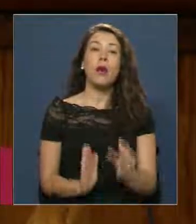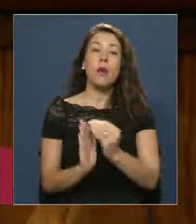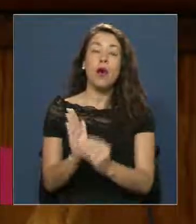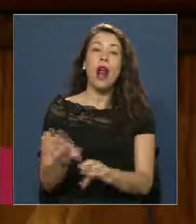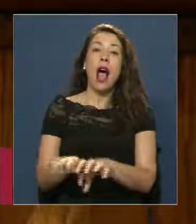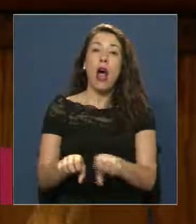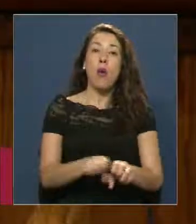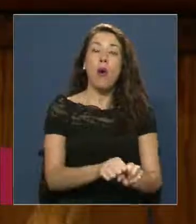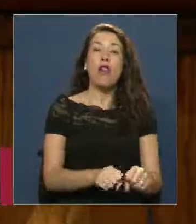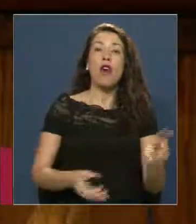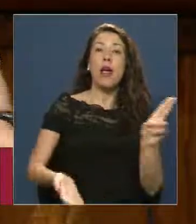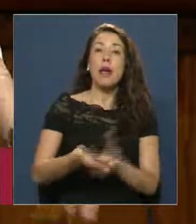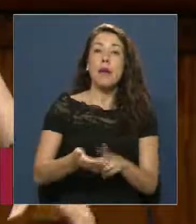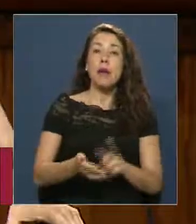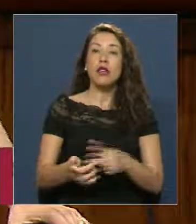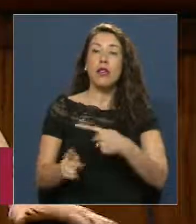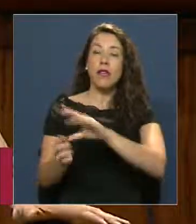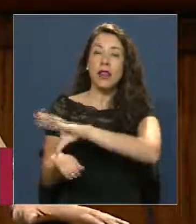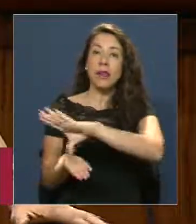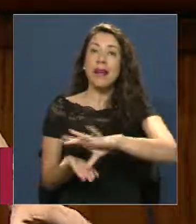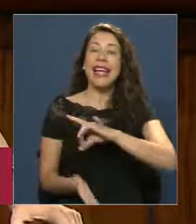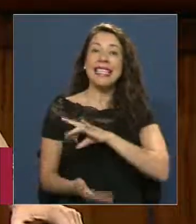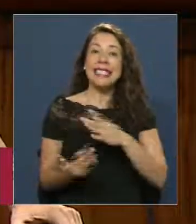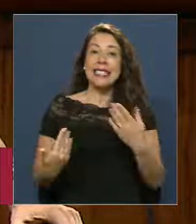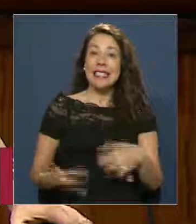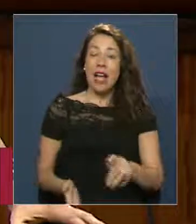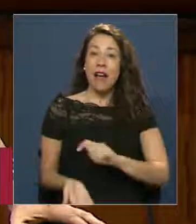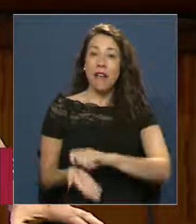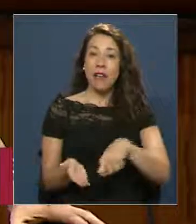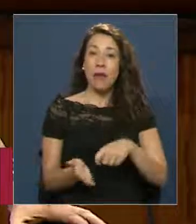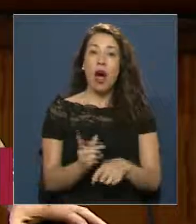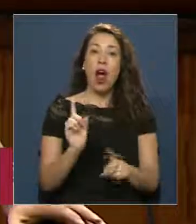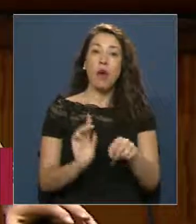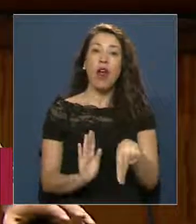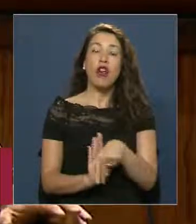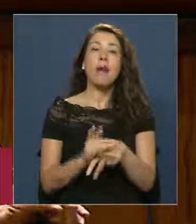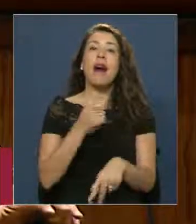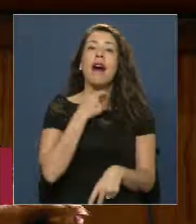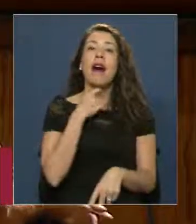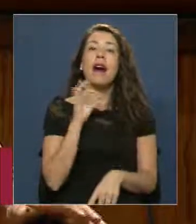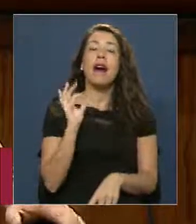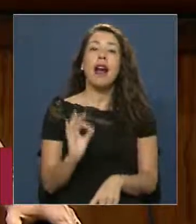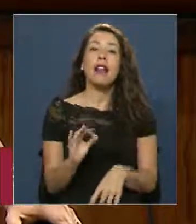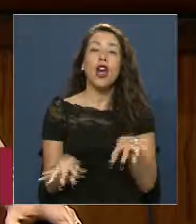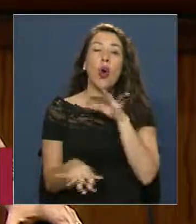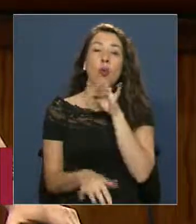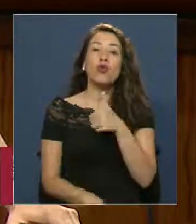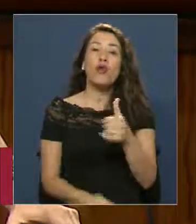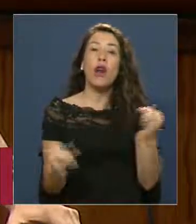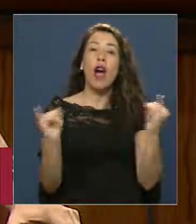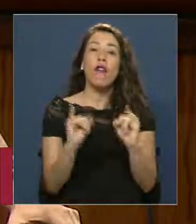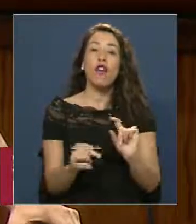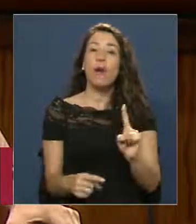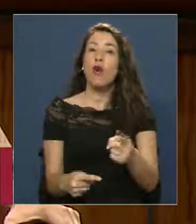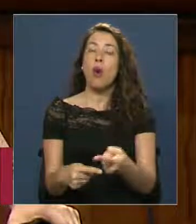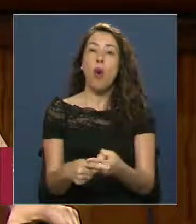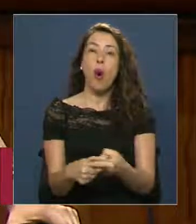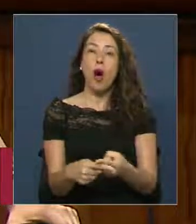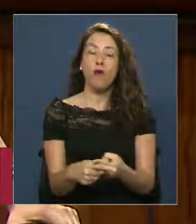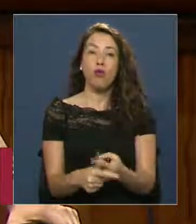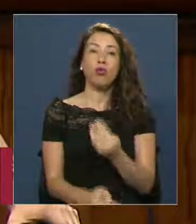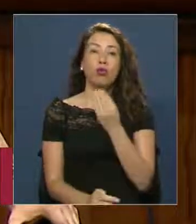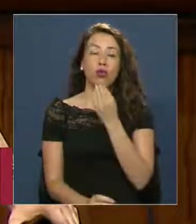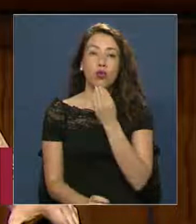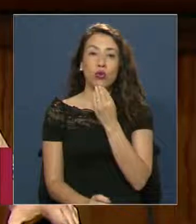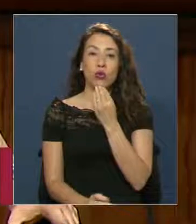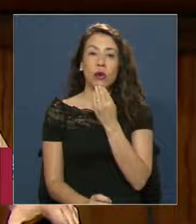convenios tributarios bilaterales suscritos por nuestros países algunas normas que garanticen su uso apropiado y no abusivo, así como